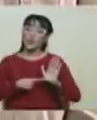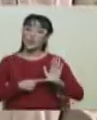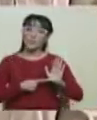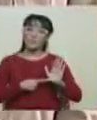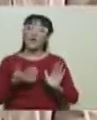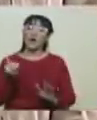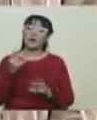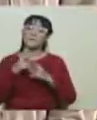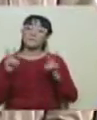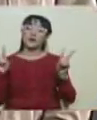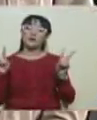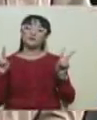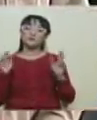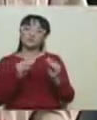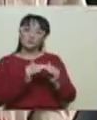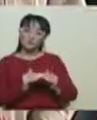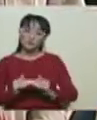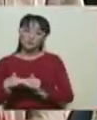paz, estabilidad,